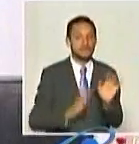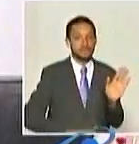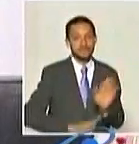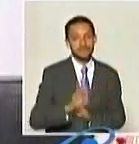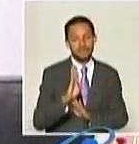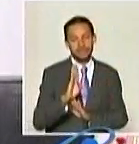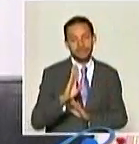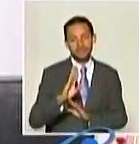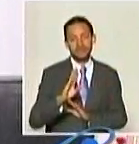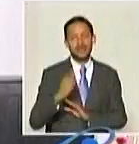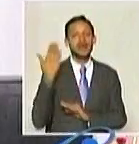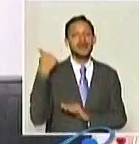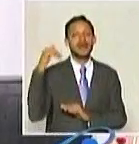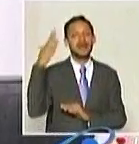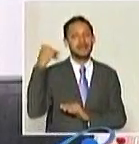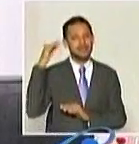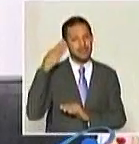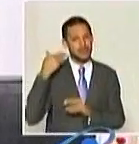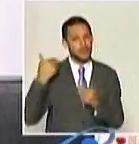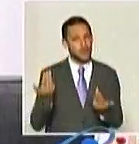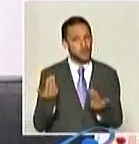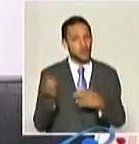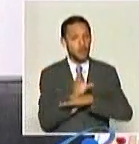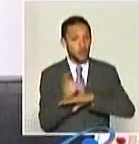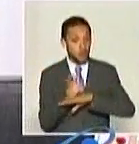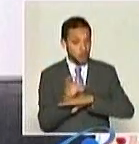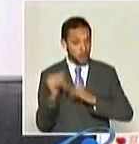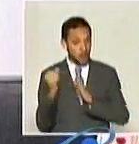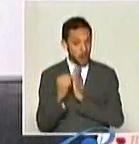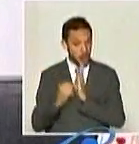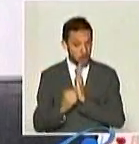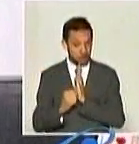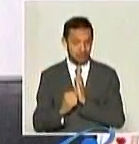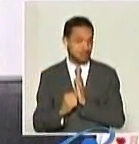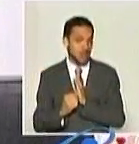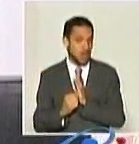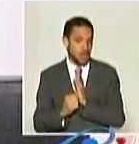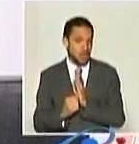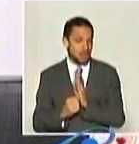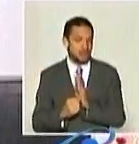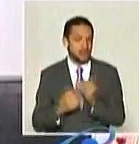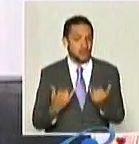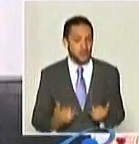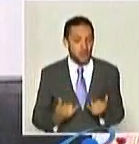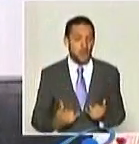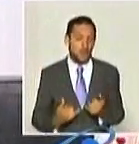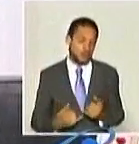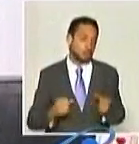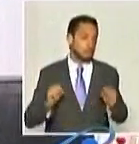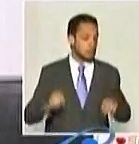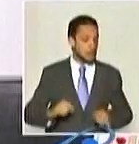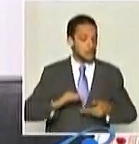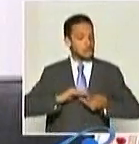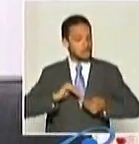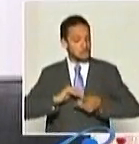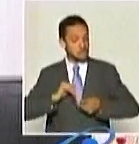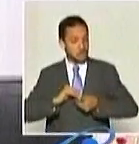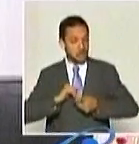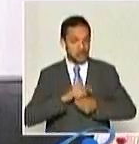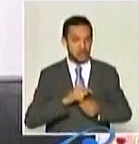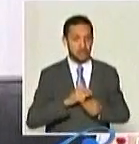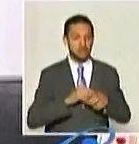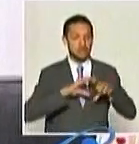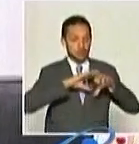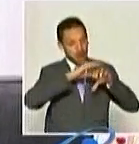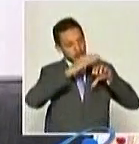máquinas que se utilizaban en esa época eran máquinas supremamente costosas. Hoy en día ya las máquinas que se tienen para ozonoterapia son